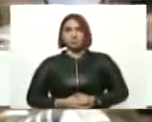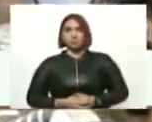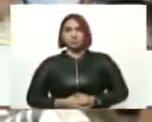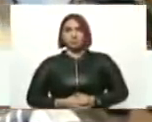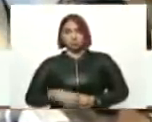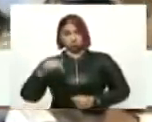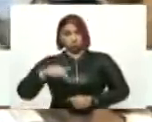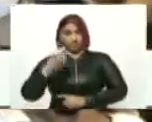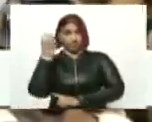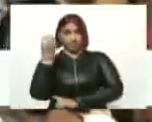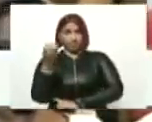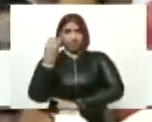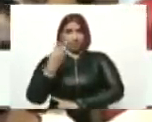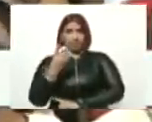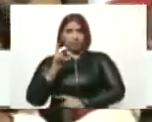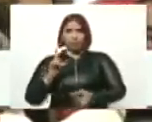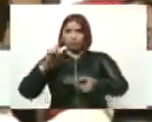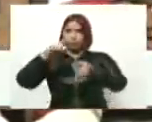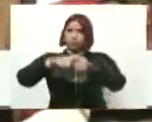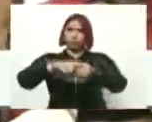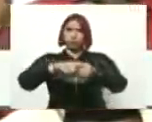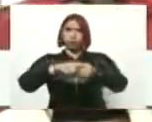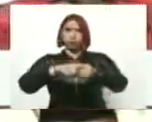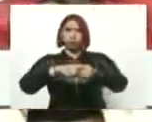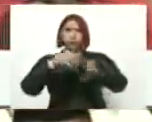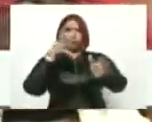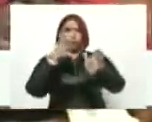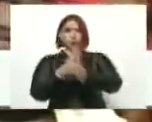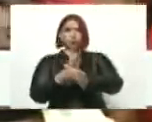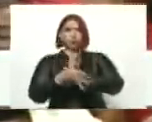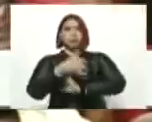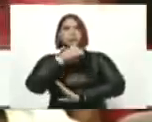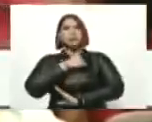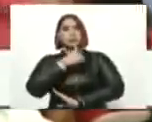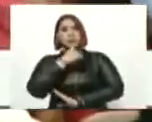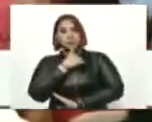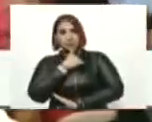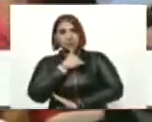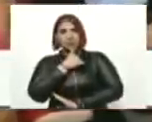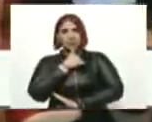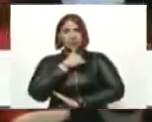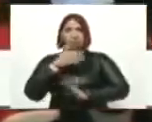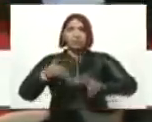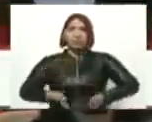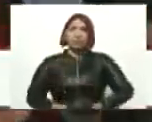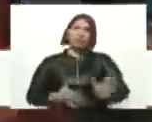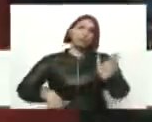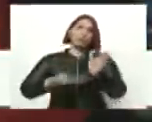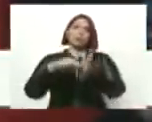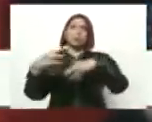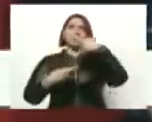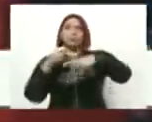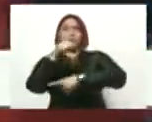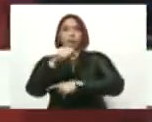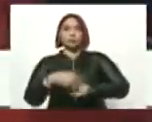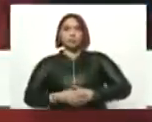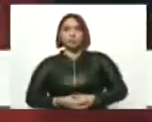Este Congreso es parte de eso que está allá, de resistir, renacer y revolucionar.